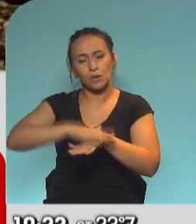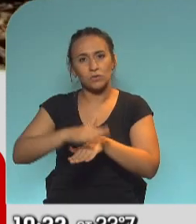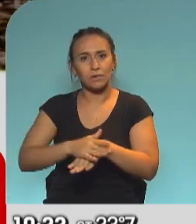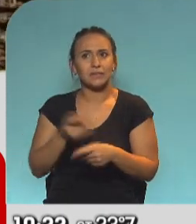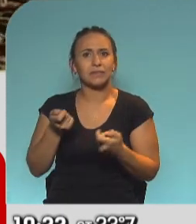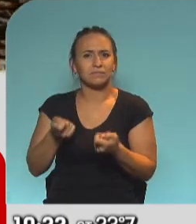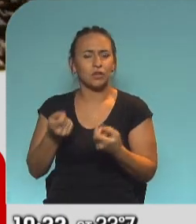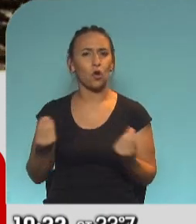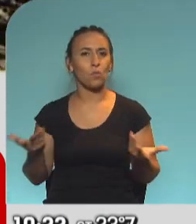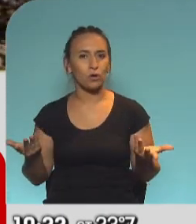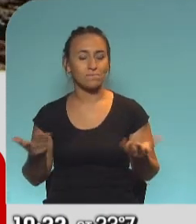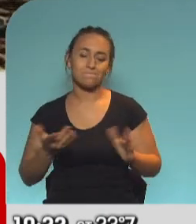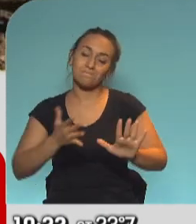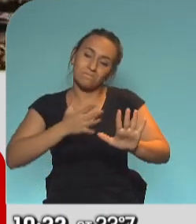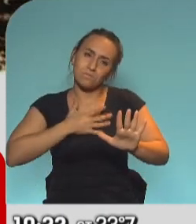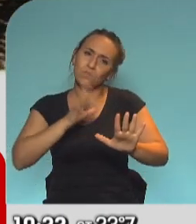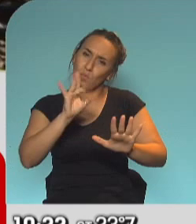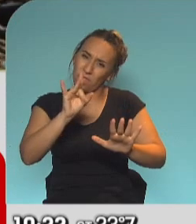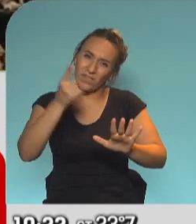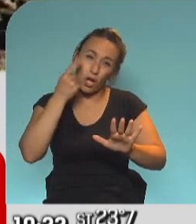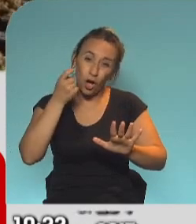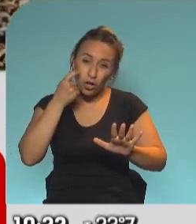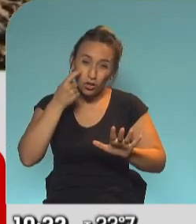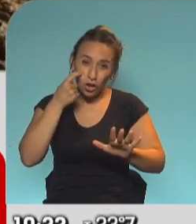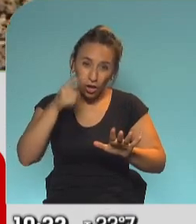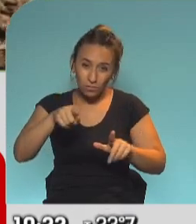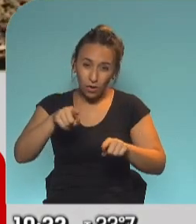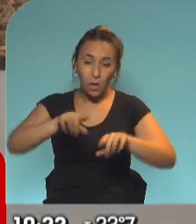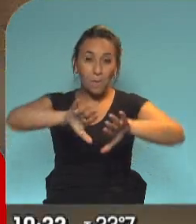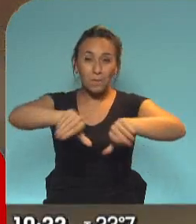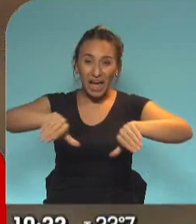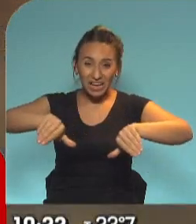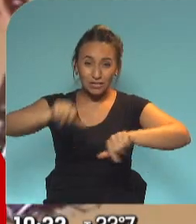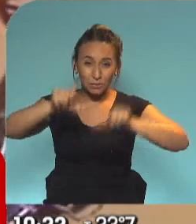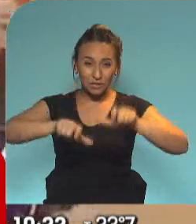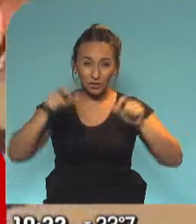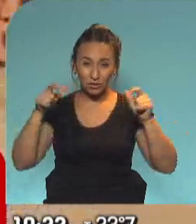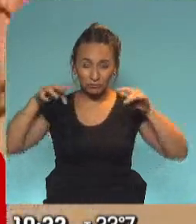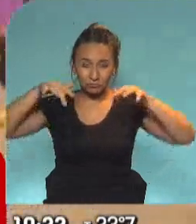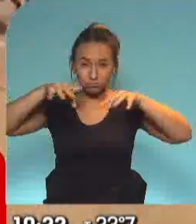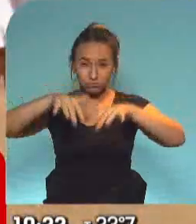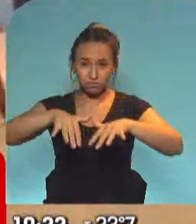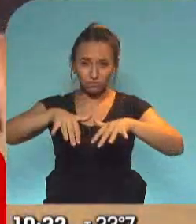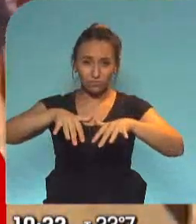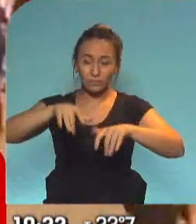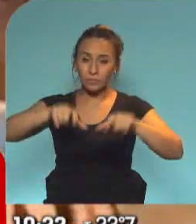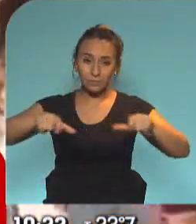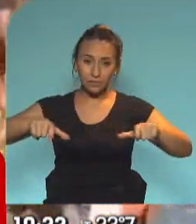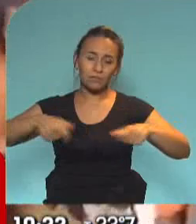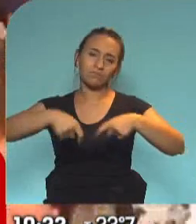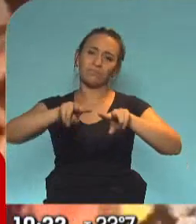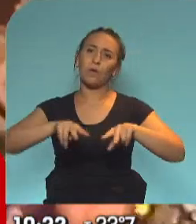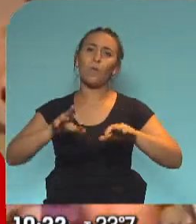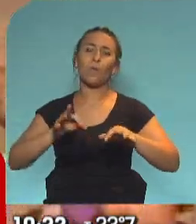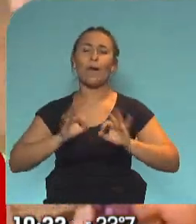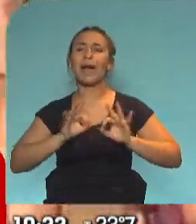doctor? Yo creo que va a ser muy difícil controlar la costa y los ciudadanos que van a vacacionar